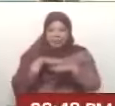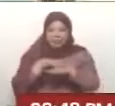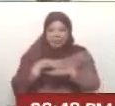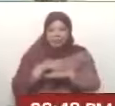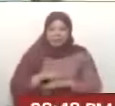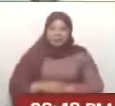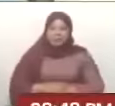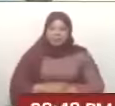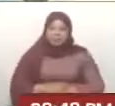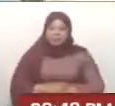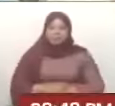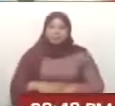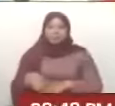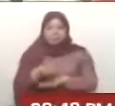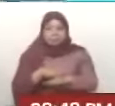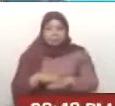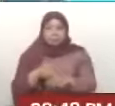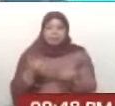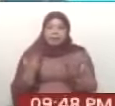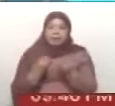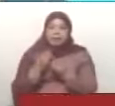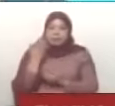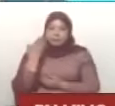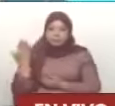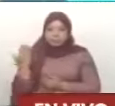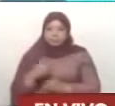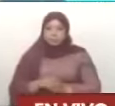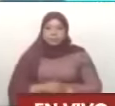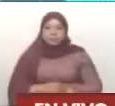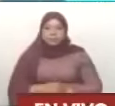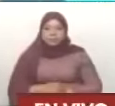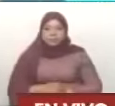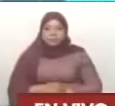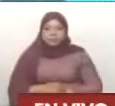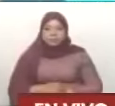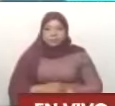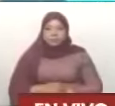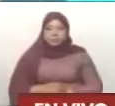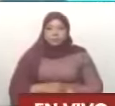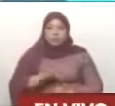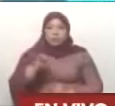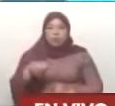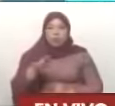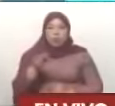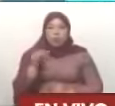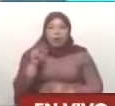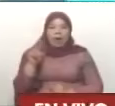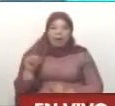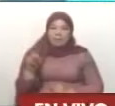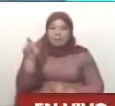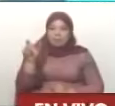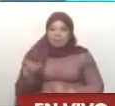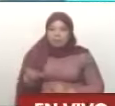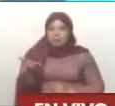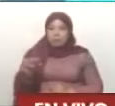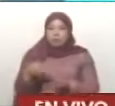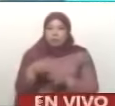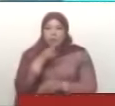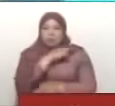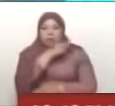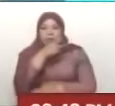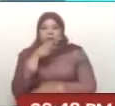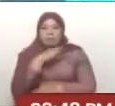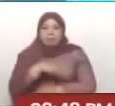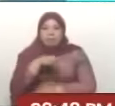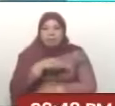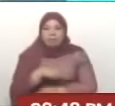también están aquí el compañero Juan Carlos Loyo, jefe del equipo de la